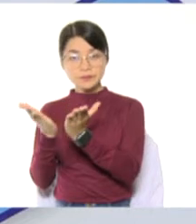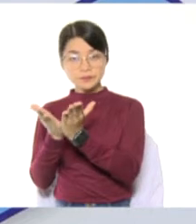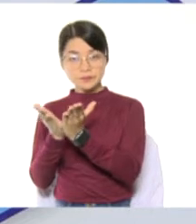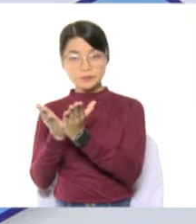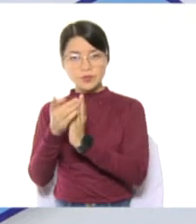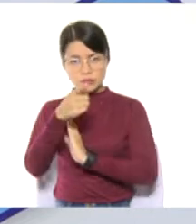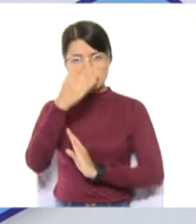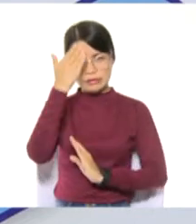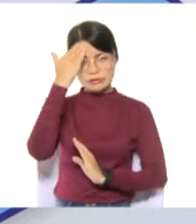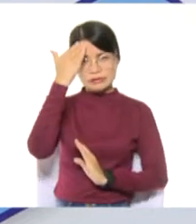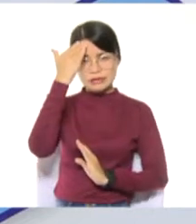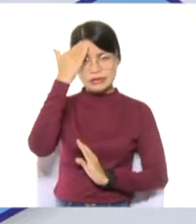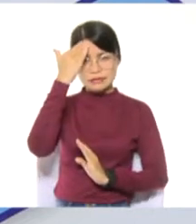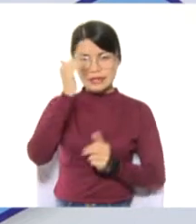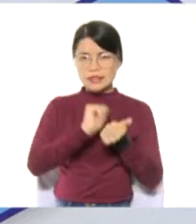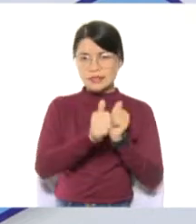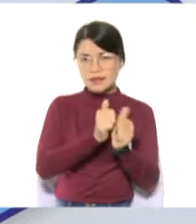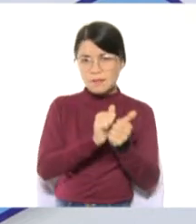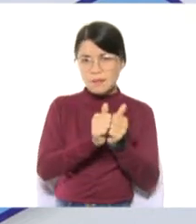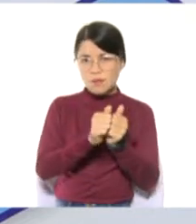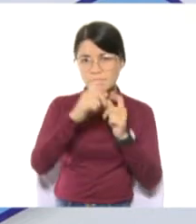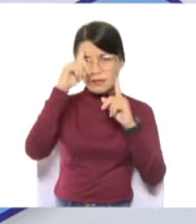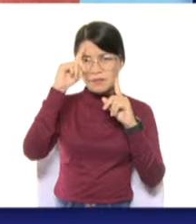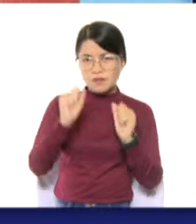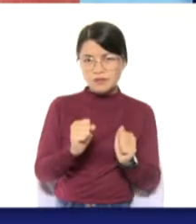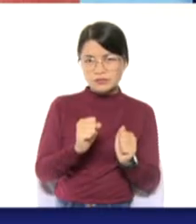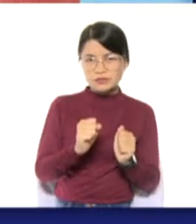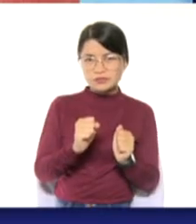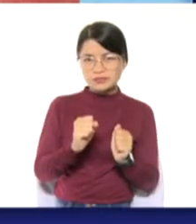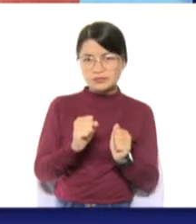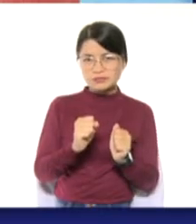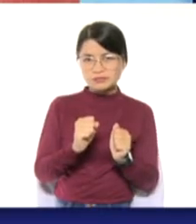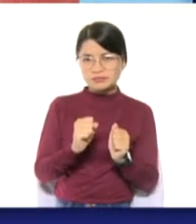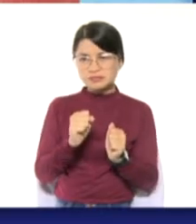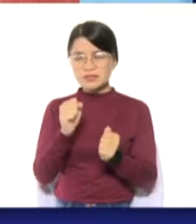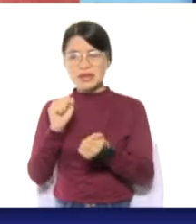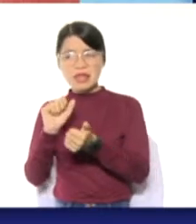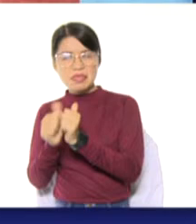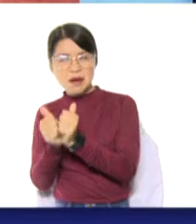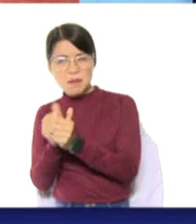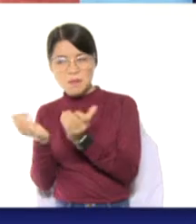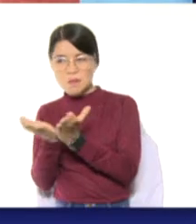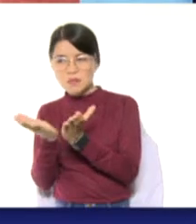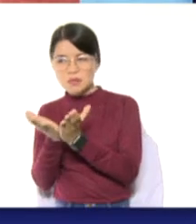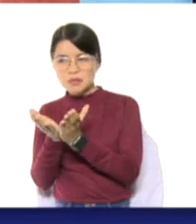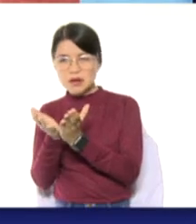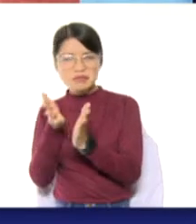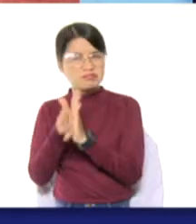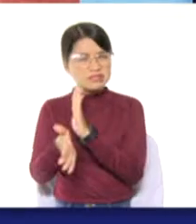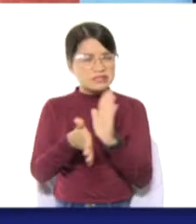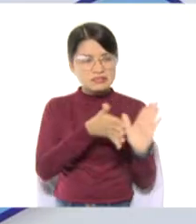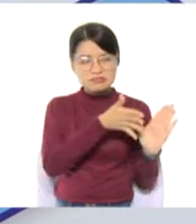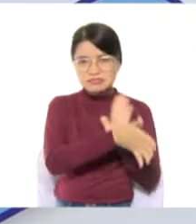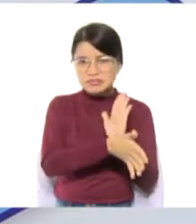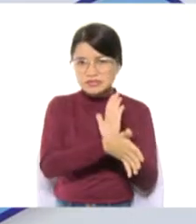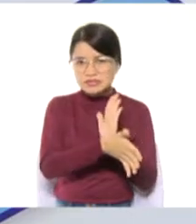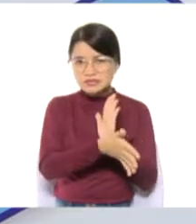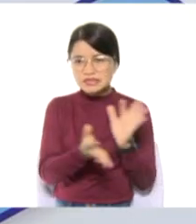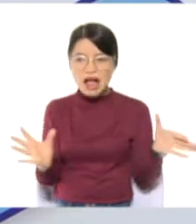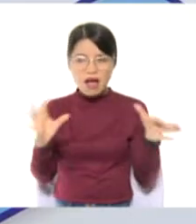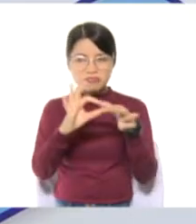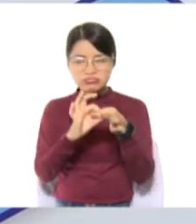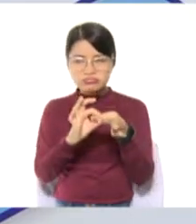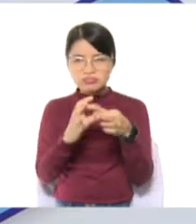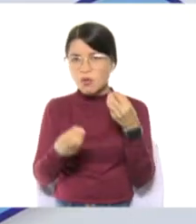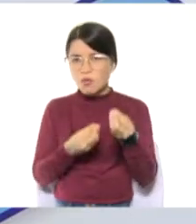deporte de alto rendimiento? ¿Qué es el deporte de alto rendimiento? ¿Qué es el deporte escolar? ¿Cómo se relacionan estos? Ya les voy a explicar. Primero